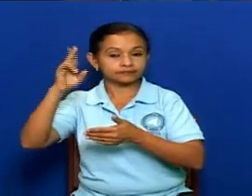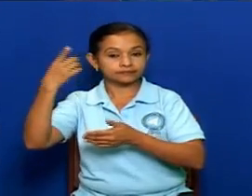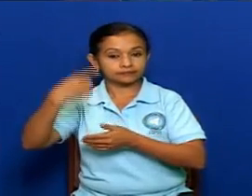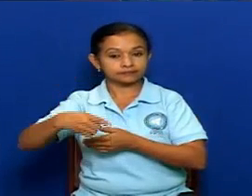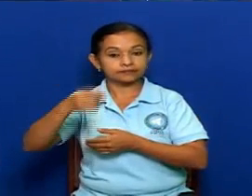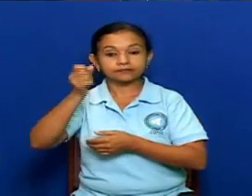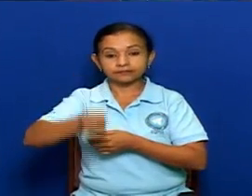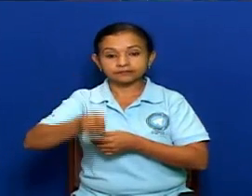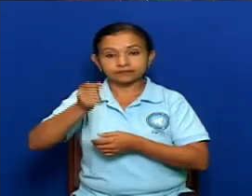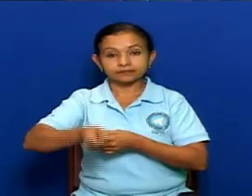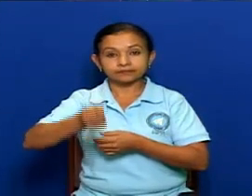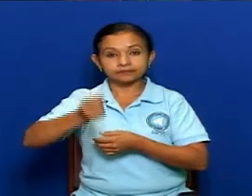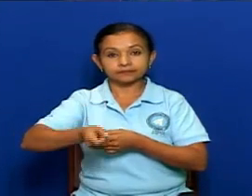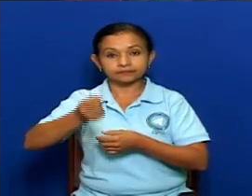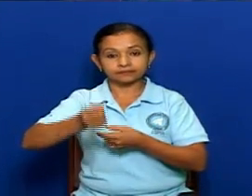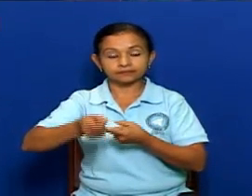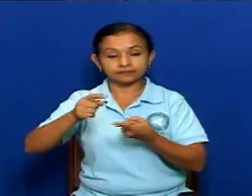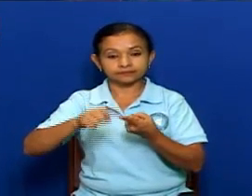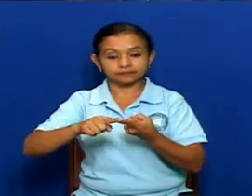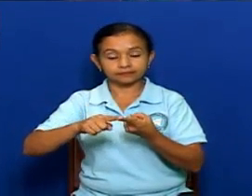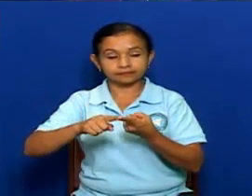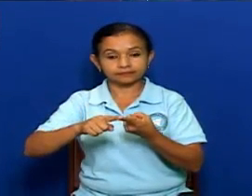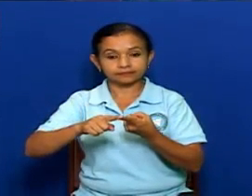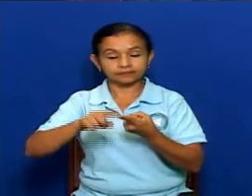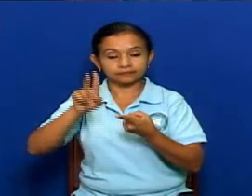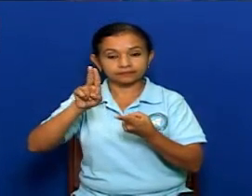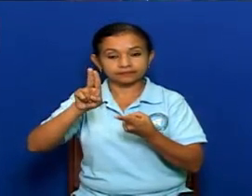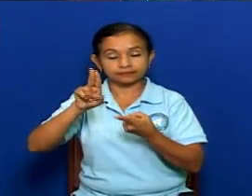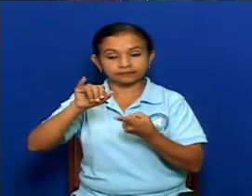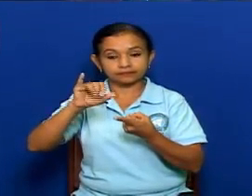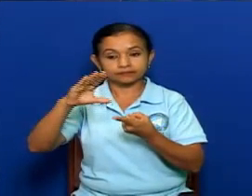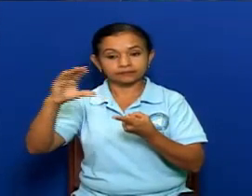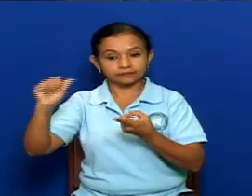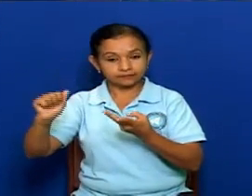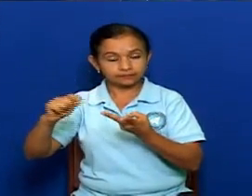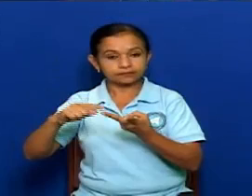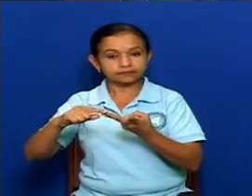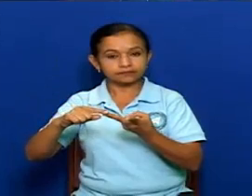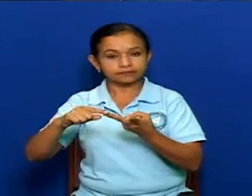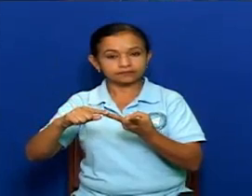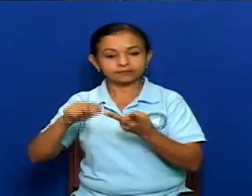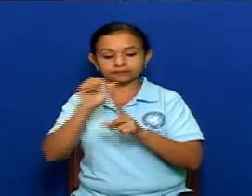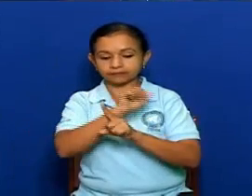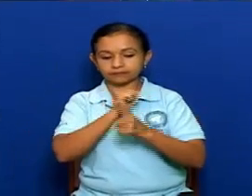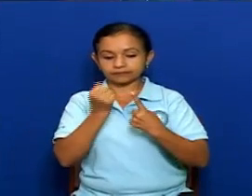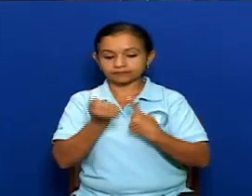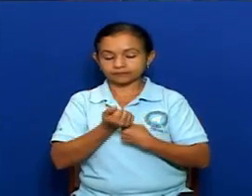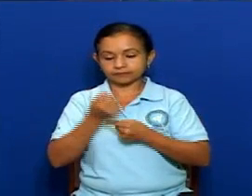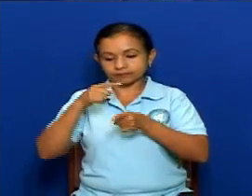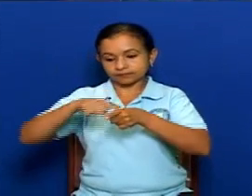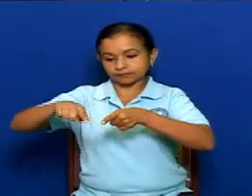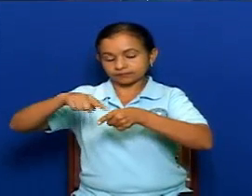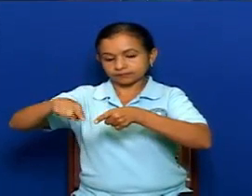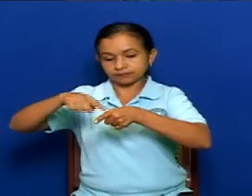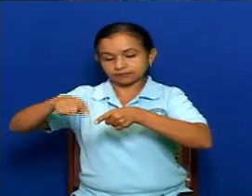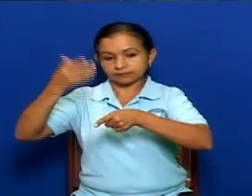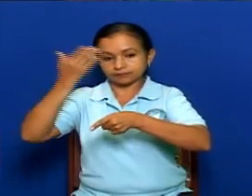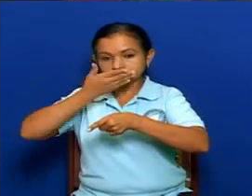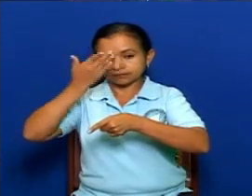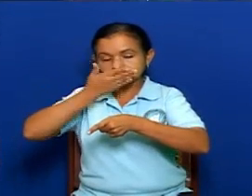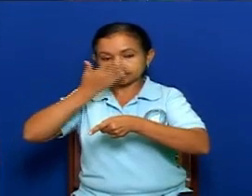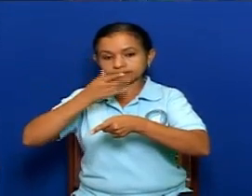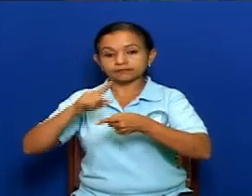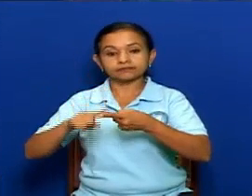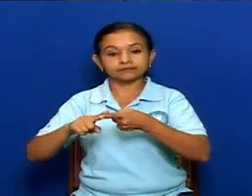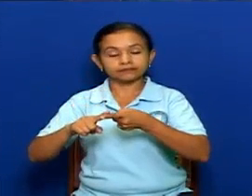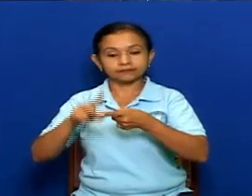Uno lo tenemos en la UISPAN y el otro lo tenemos en la UNICA, que han sido becados por la Asamblea. Les hemos colaborado y nos hemos apoyado.